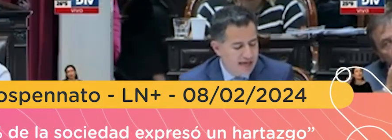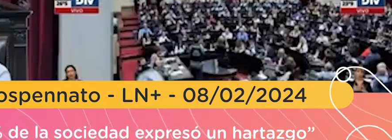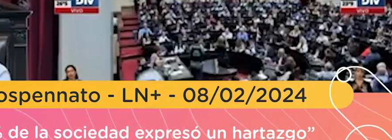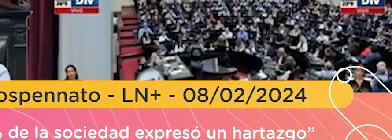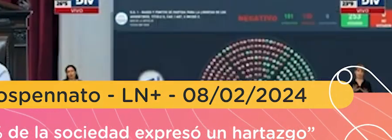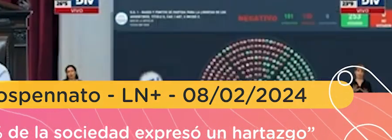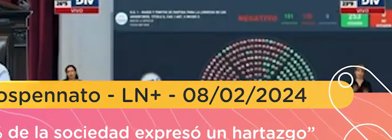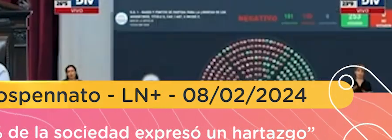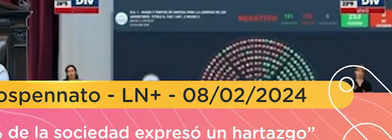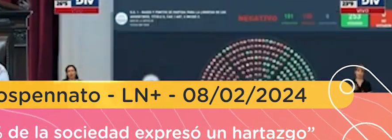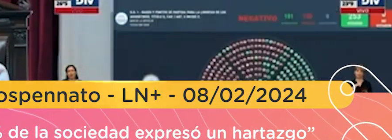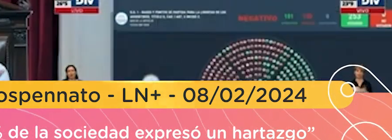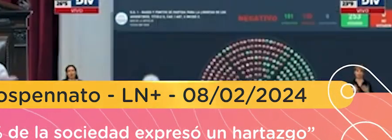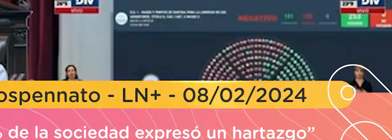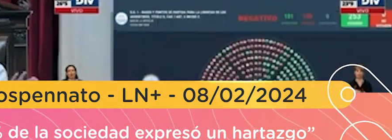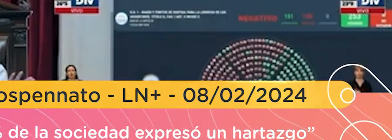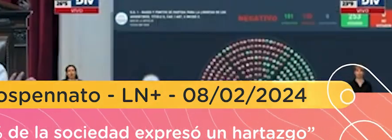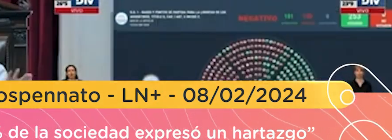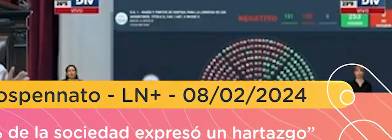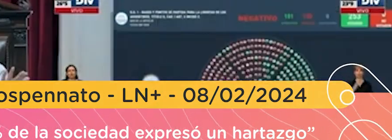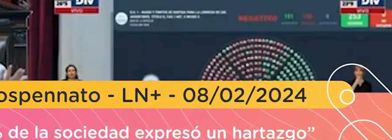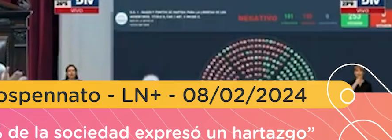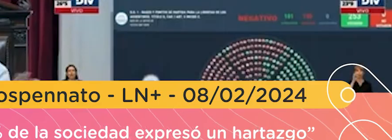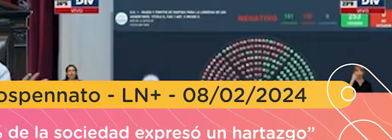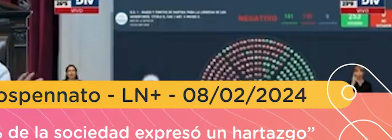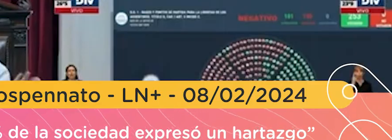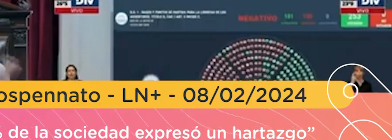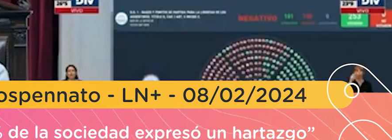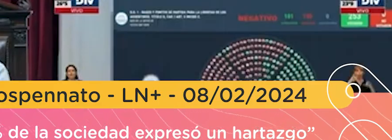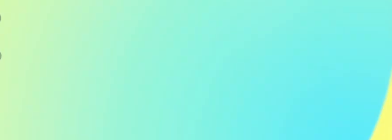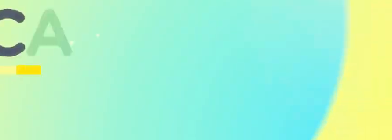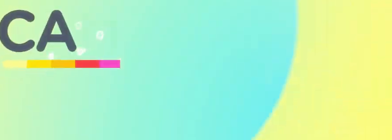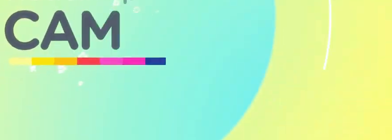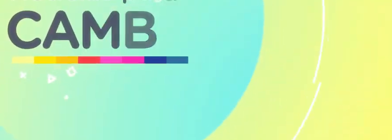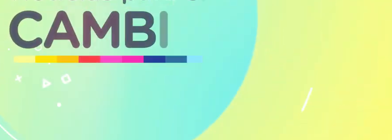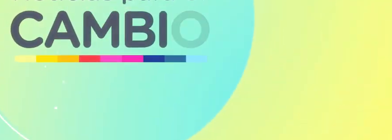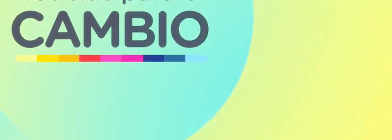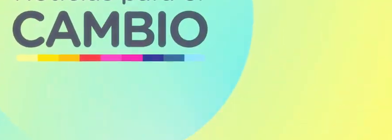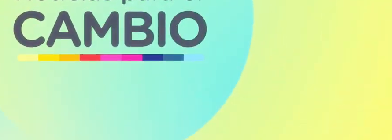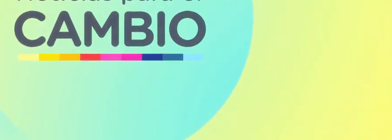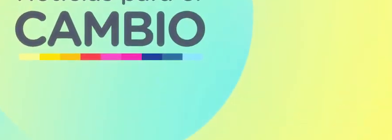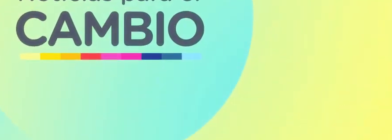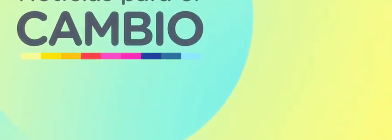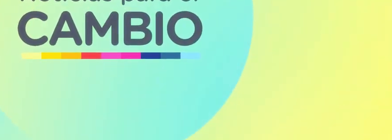no se pudo continuar con su tratamiento. Ahora, esto no quiere decir que haya que abandonar esas cosas.